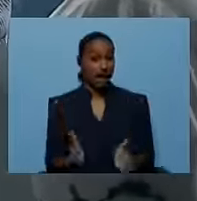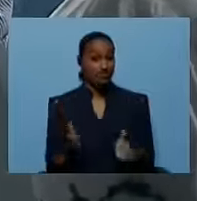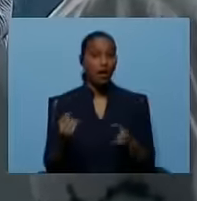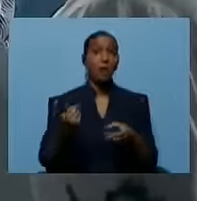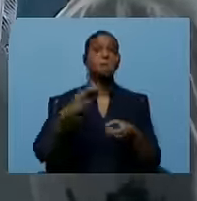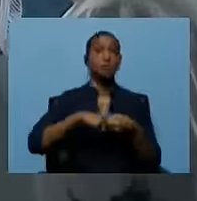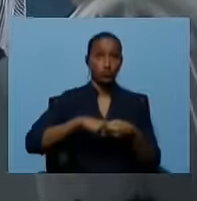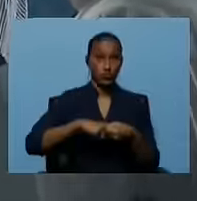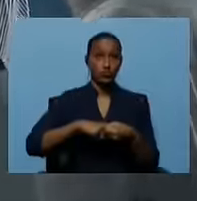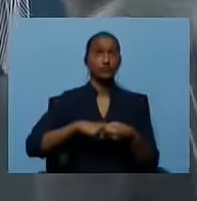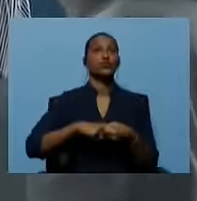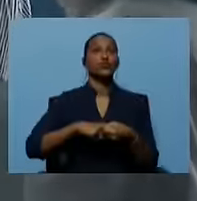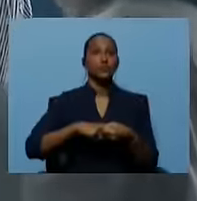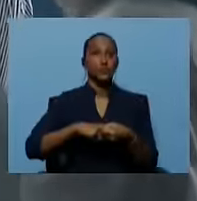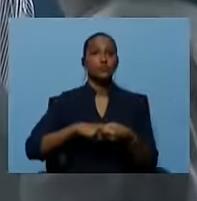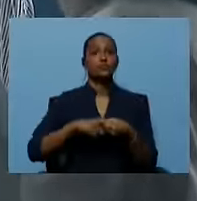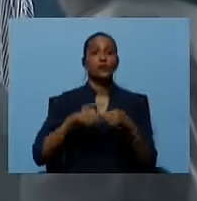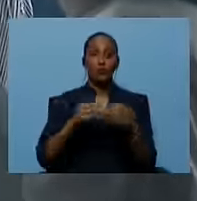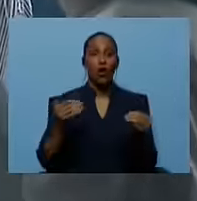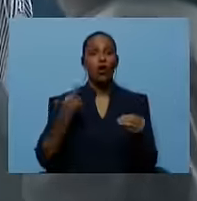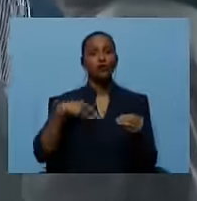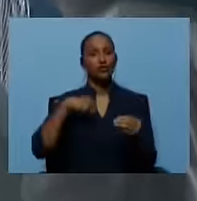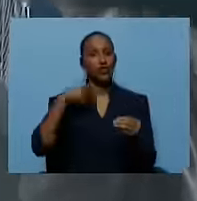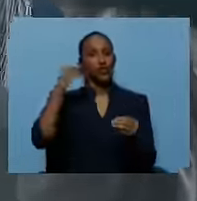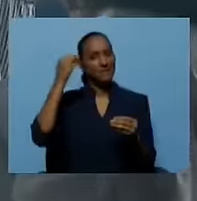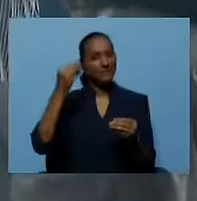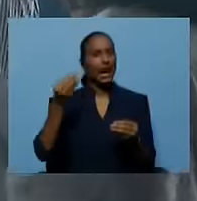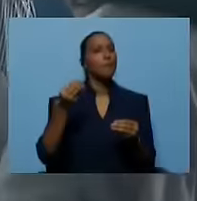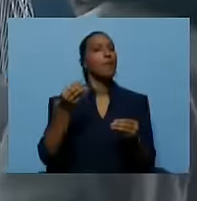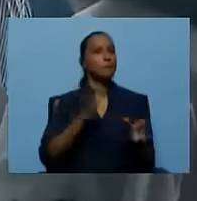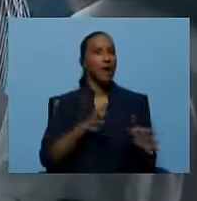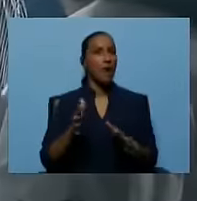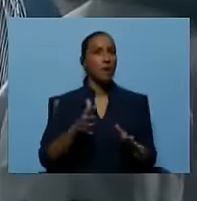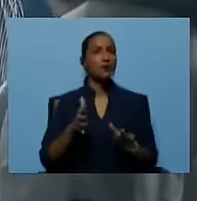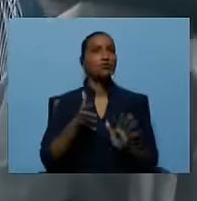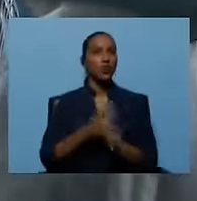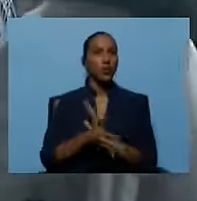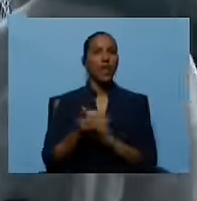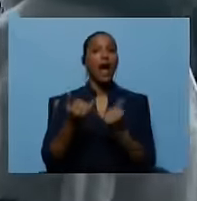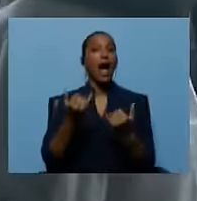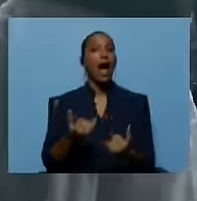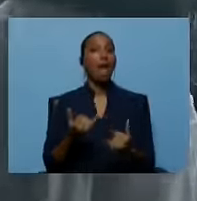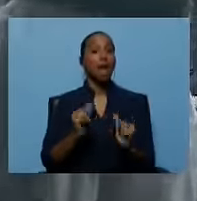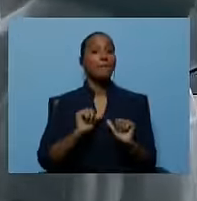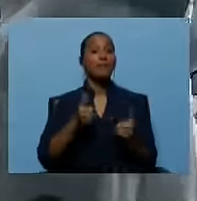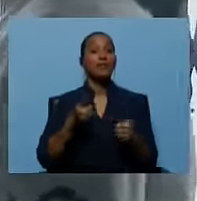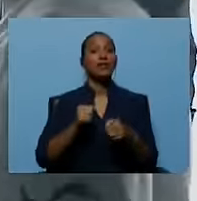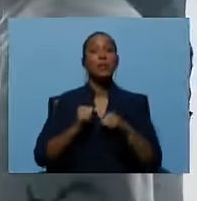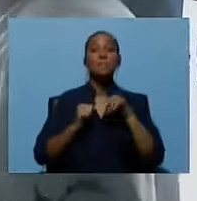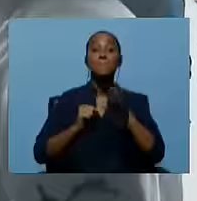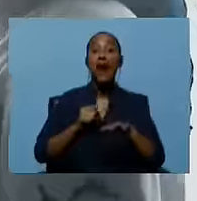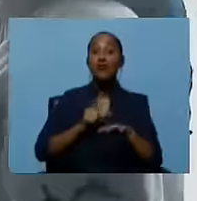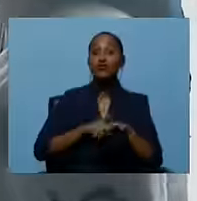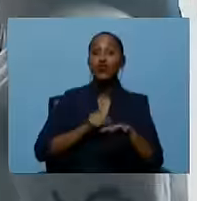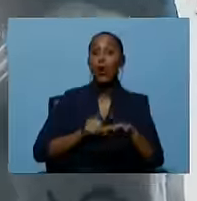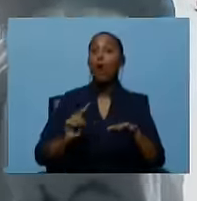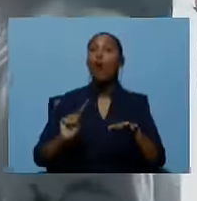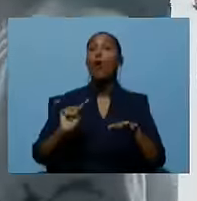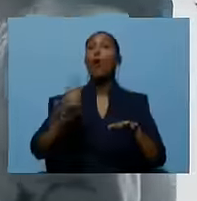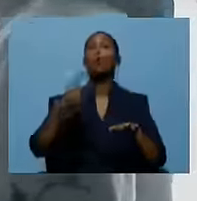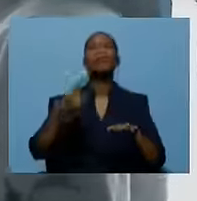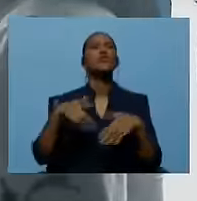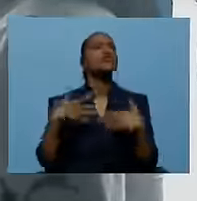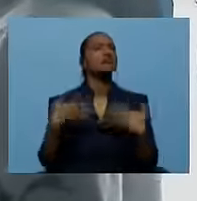de 180, que es el esperado. Lo que estamos contemplando en este momento es la etapa 1 del proyecto. ¿La etapa 1